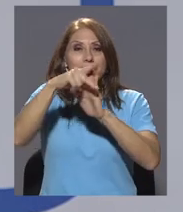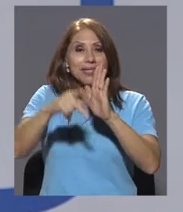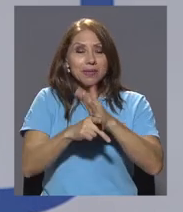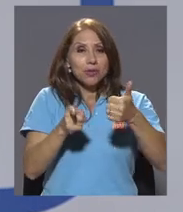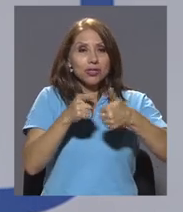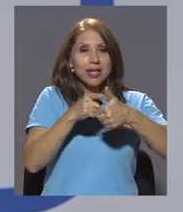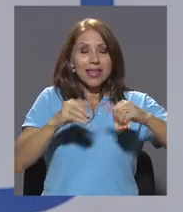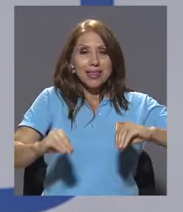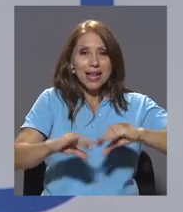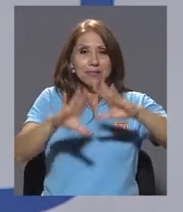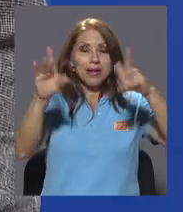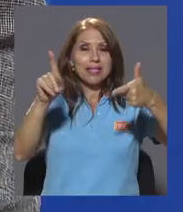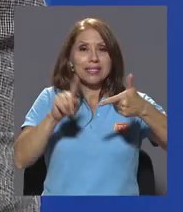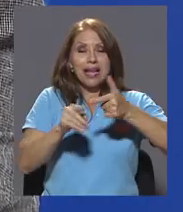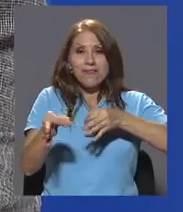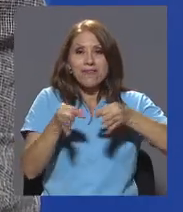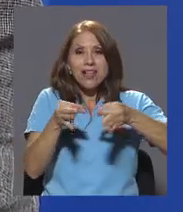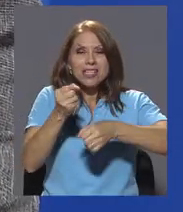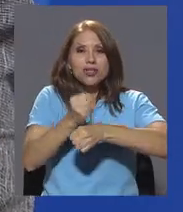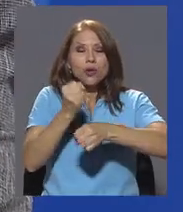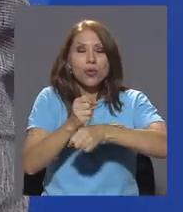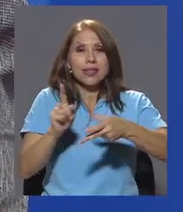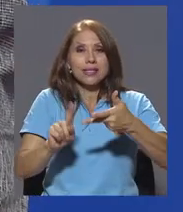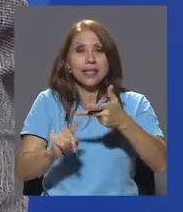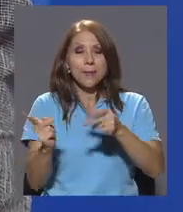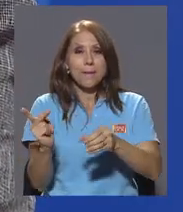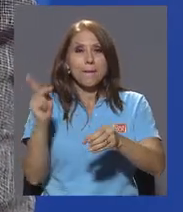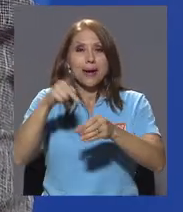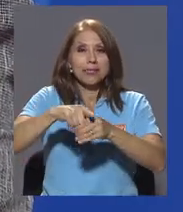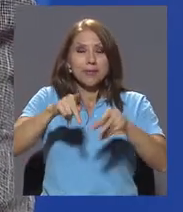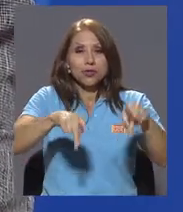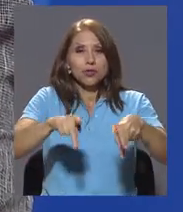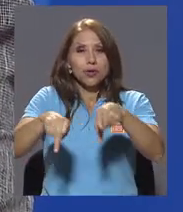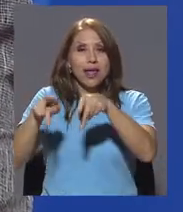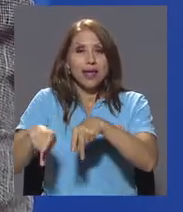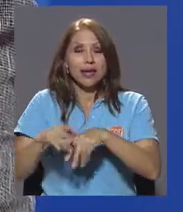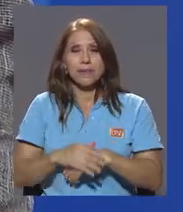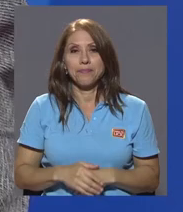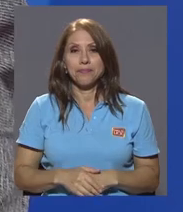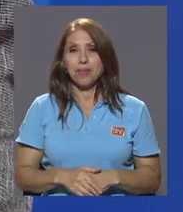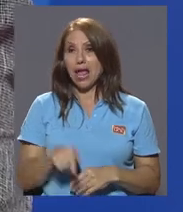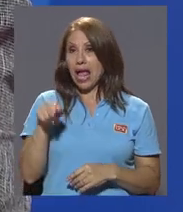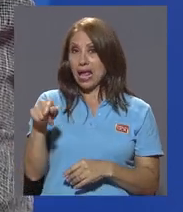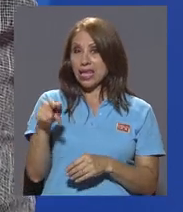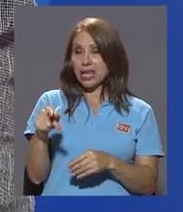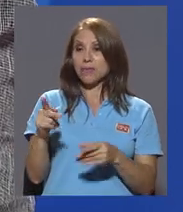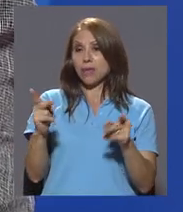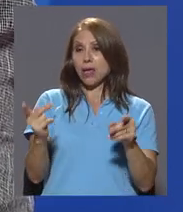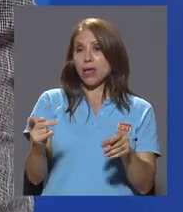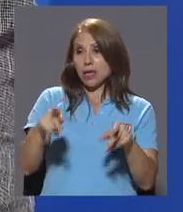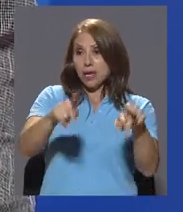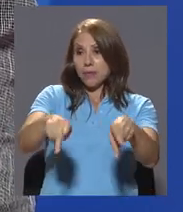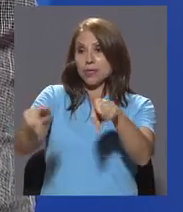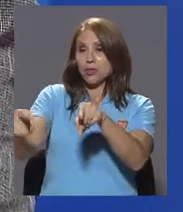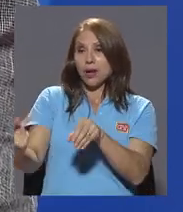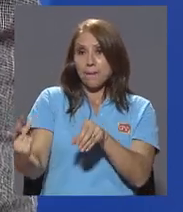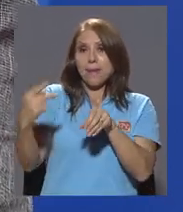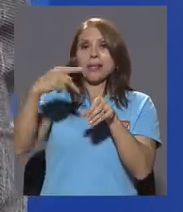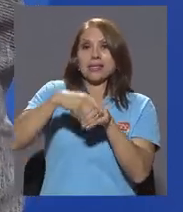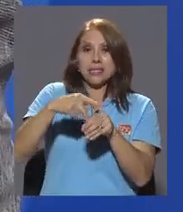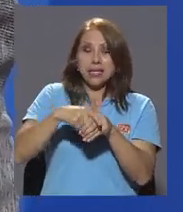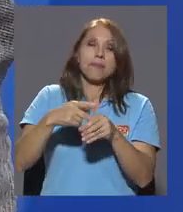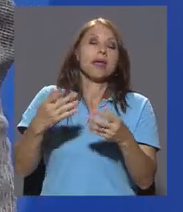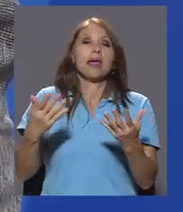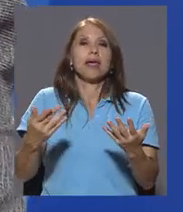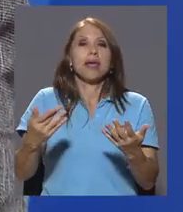participación ciudadana en estos principios de participación social ciudadana esa rendición de cuentas que a veces inclusive se